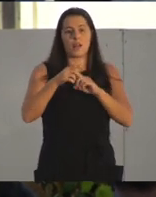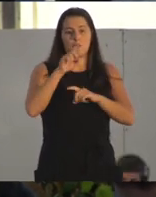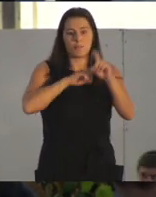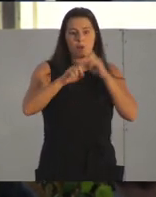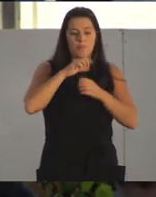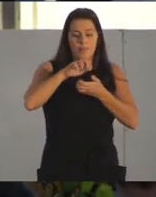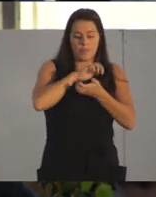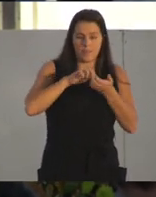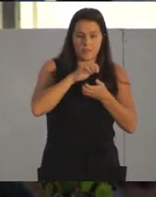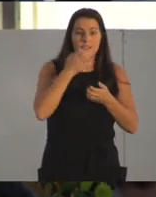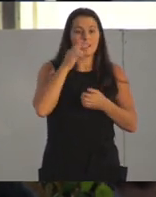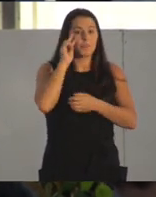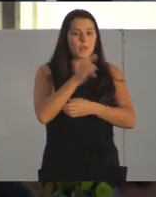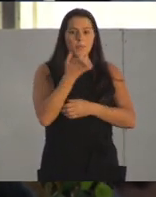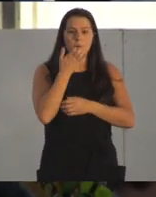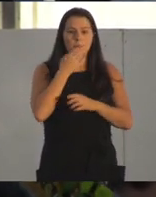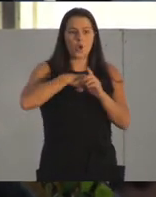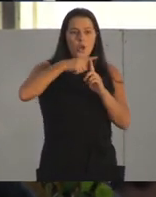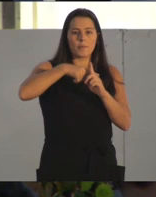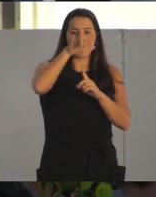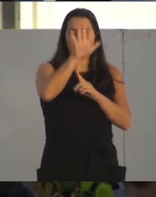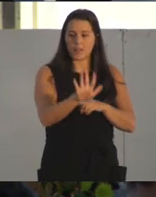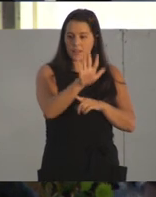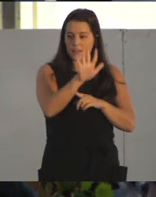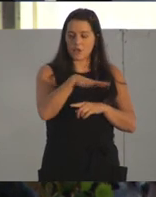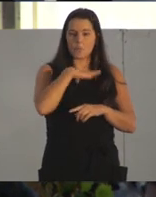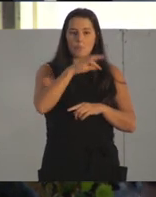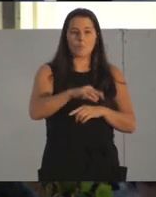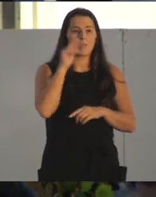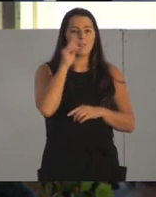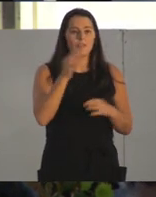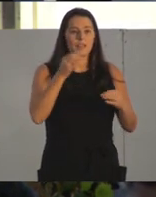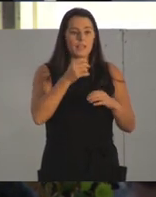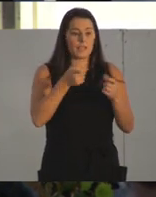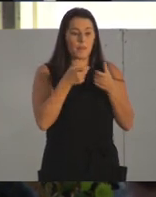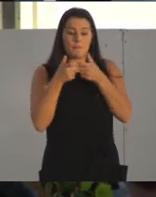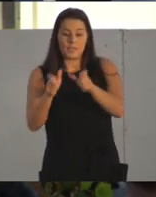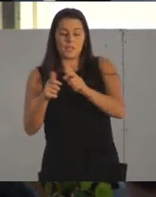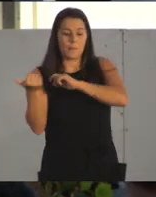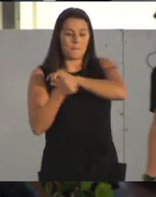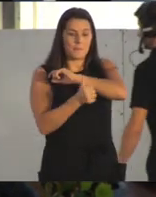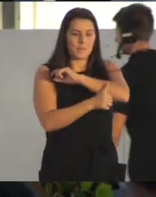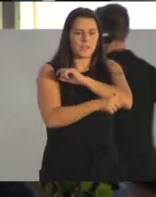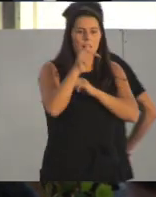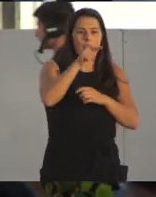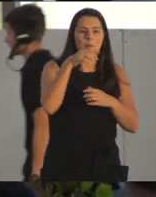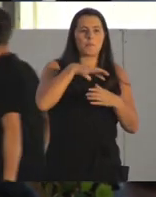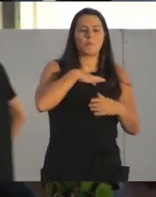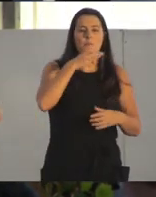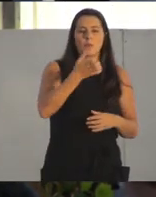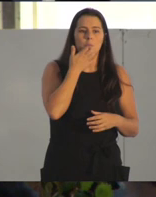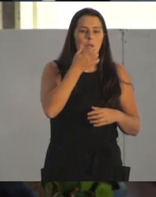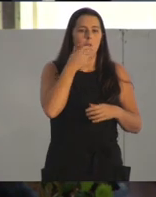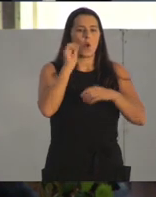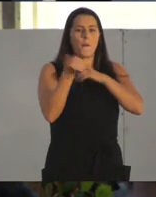si miramos el nivel 5, podemos ver que en la sección de patatas, en la que podemos meter patatas